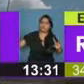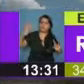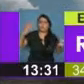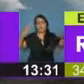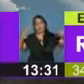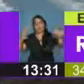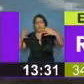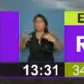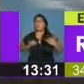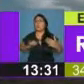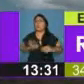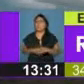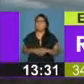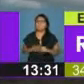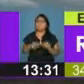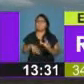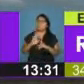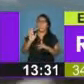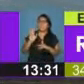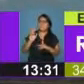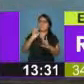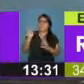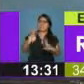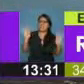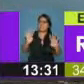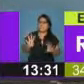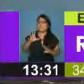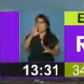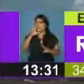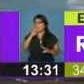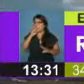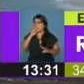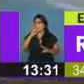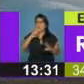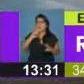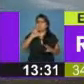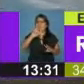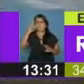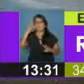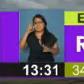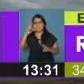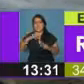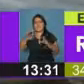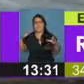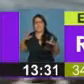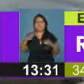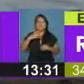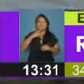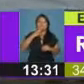se daría un poco más de amarillo, casi naranja, sería Valle Grande, Valle Colorado,